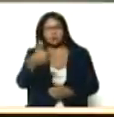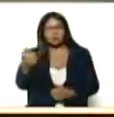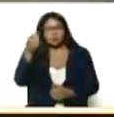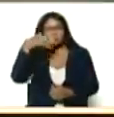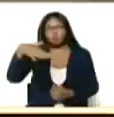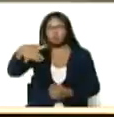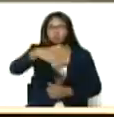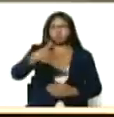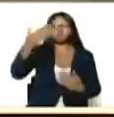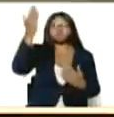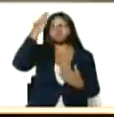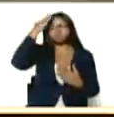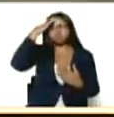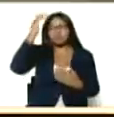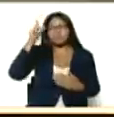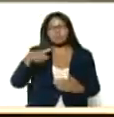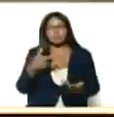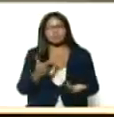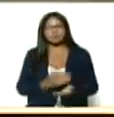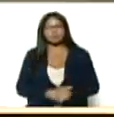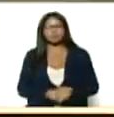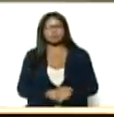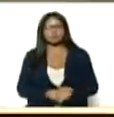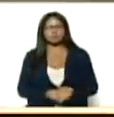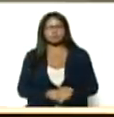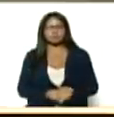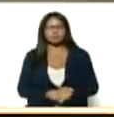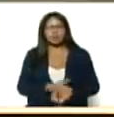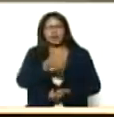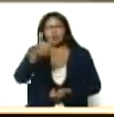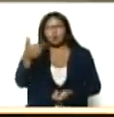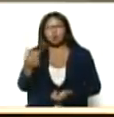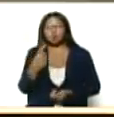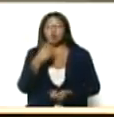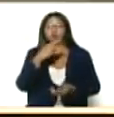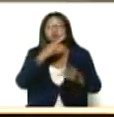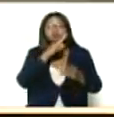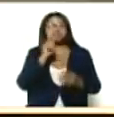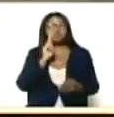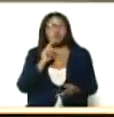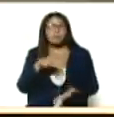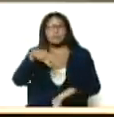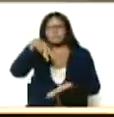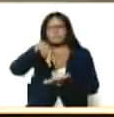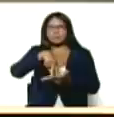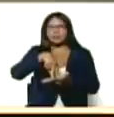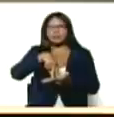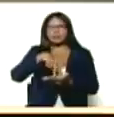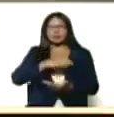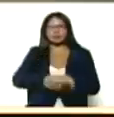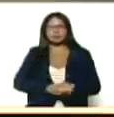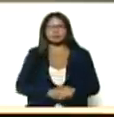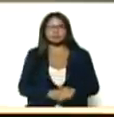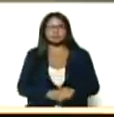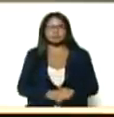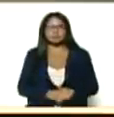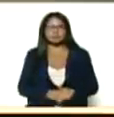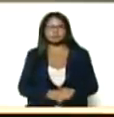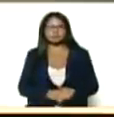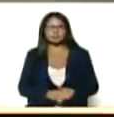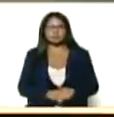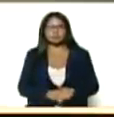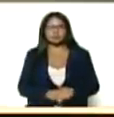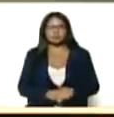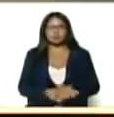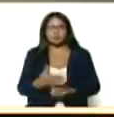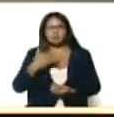pueblo también, a quien vaya nombrando, se paran para que el camarógrafo no quede loco, pues, para que los pueda tomar a